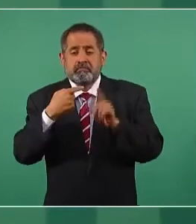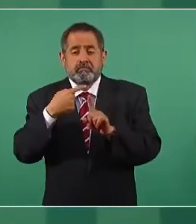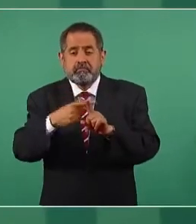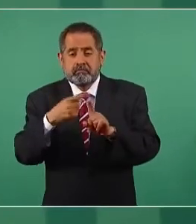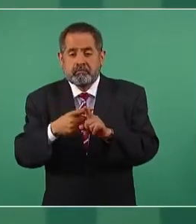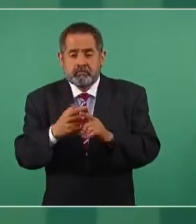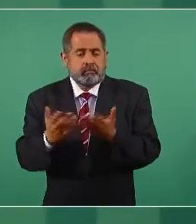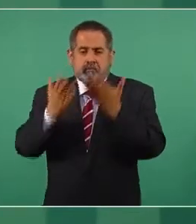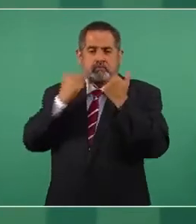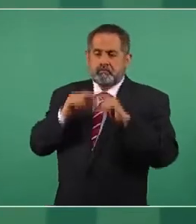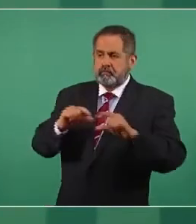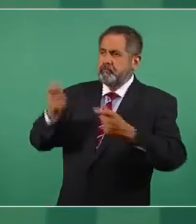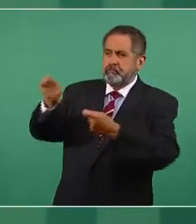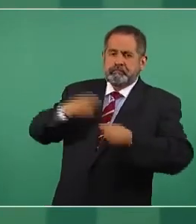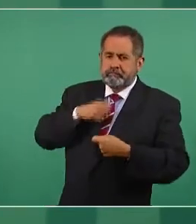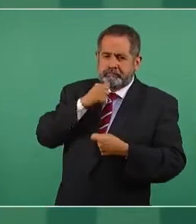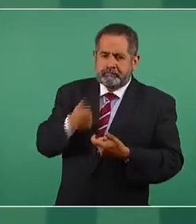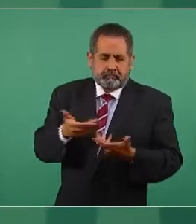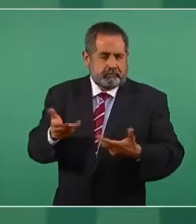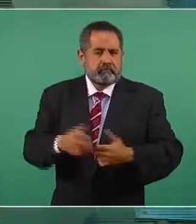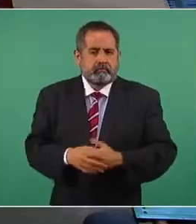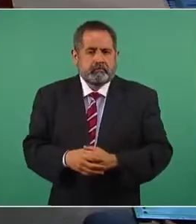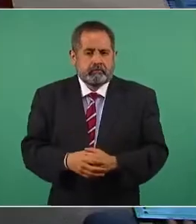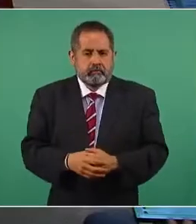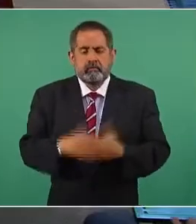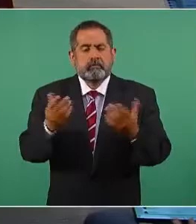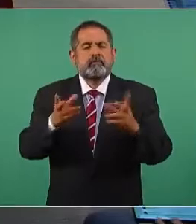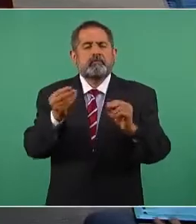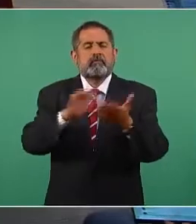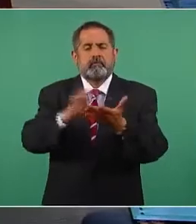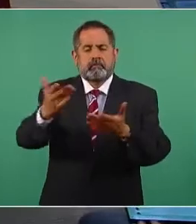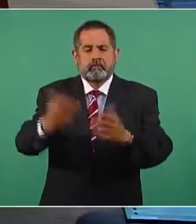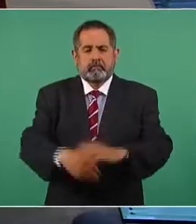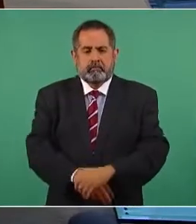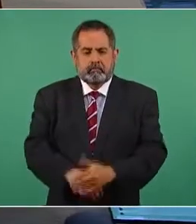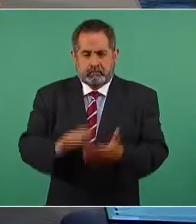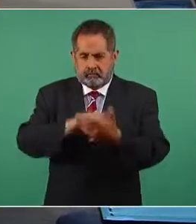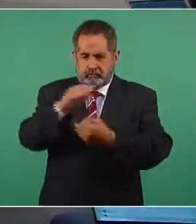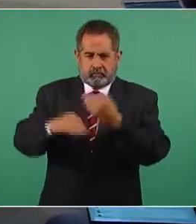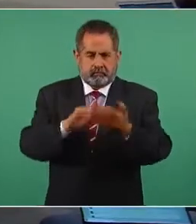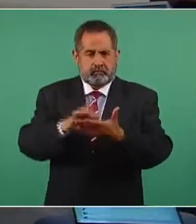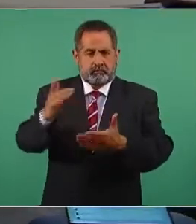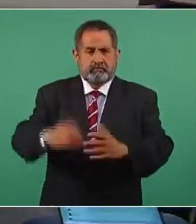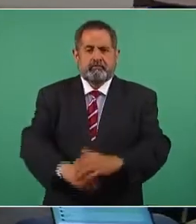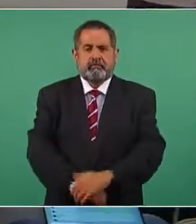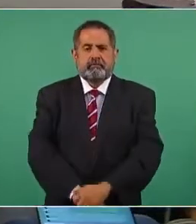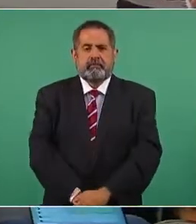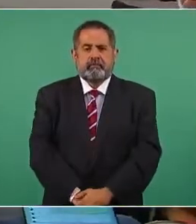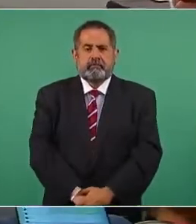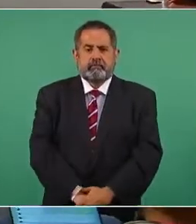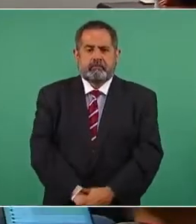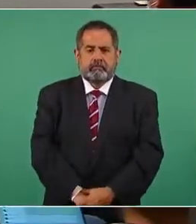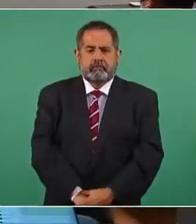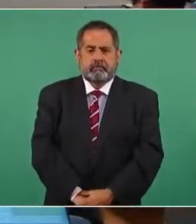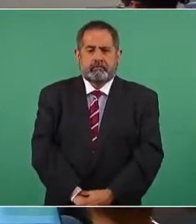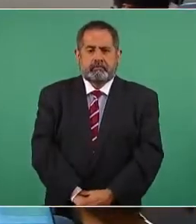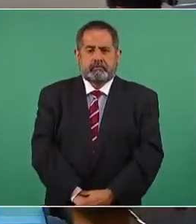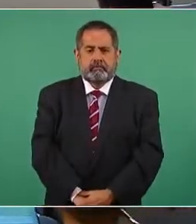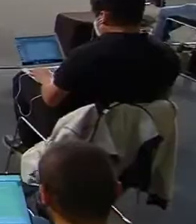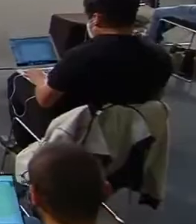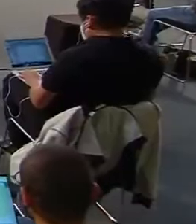tuviéramos el número de vacunas que tenemos en México. Bueno, muchas gracias. Gracias a todas, a todos. Muy buen día.